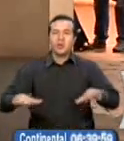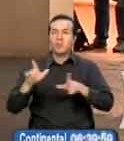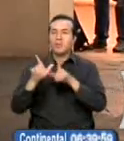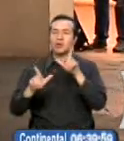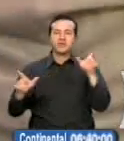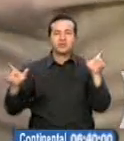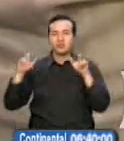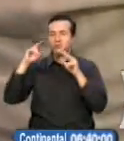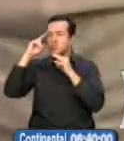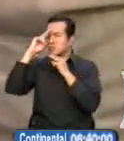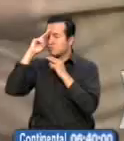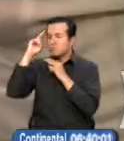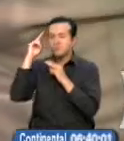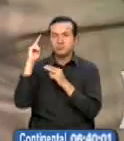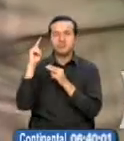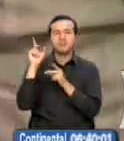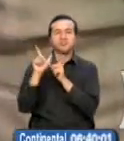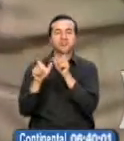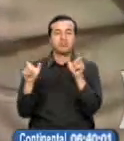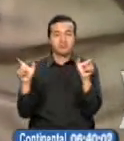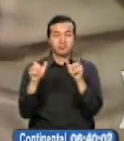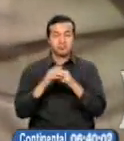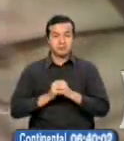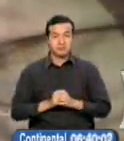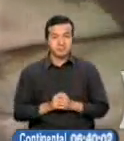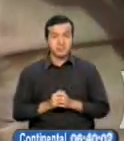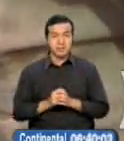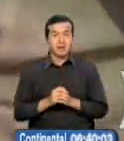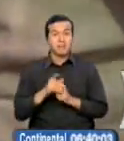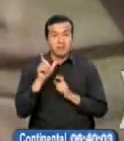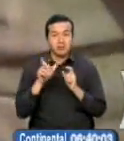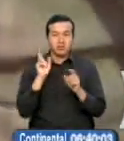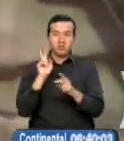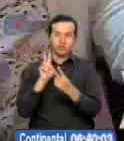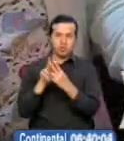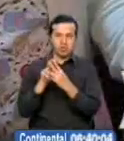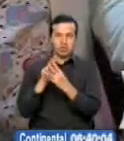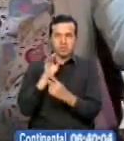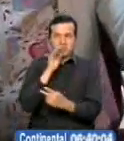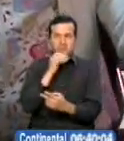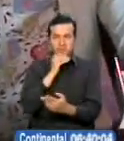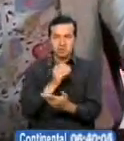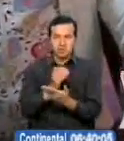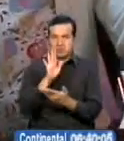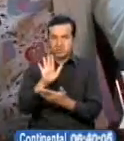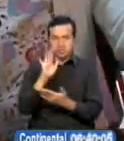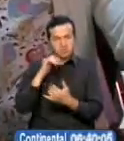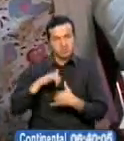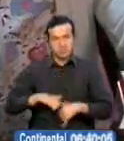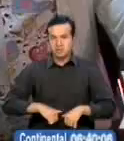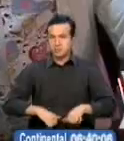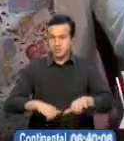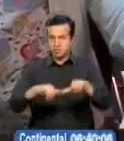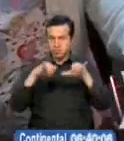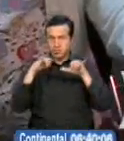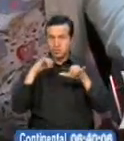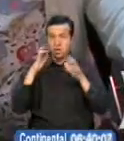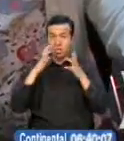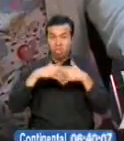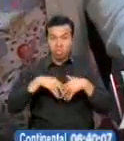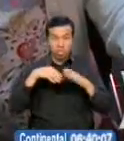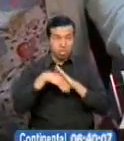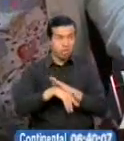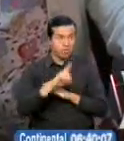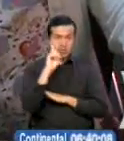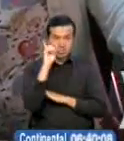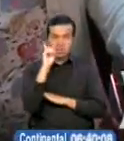humanidad. Quienes conocieron a Fidel aseguran que su mensaje seguirá vivo. Perseverar, no declinar